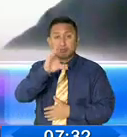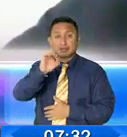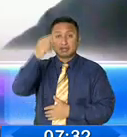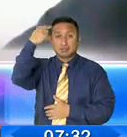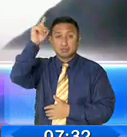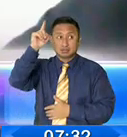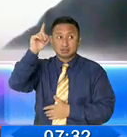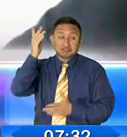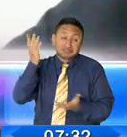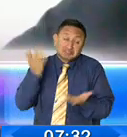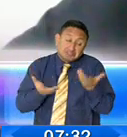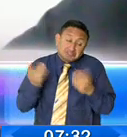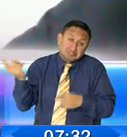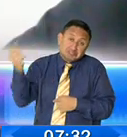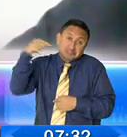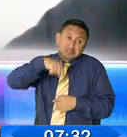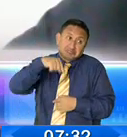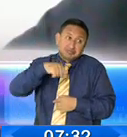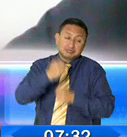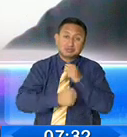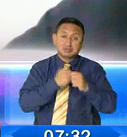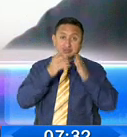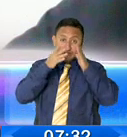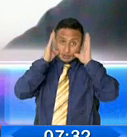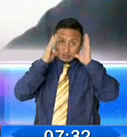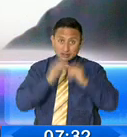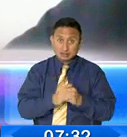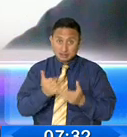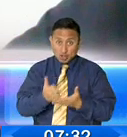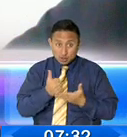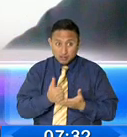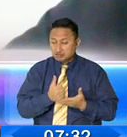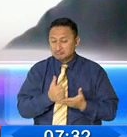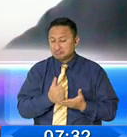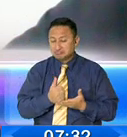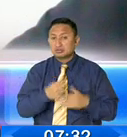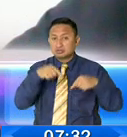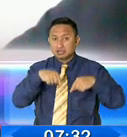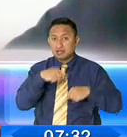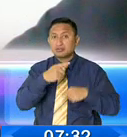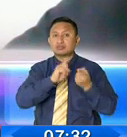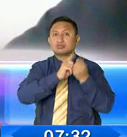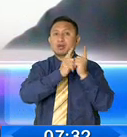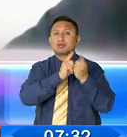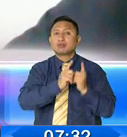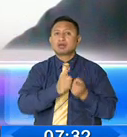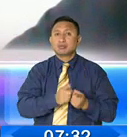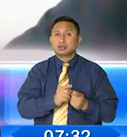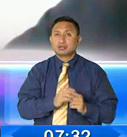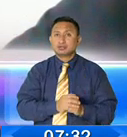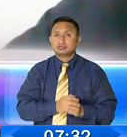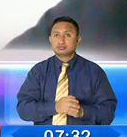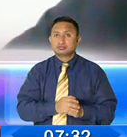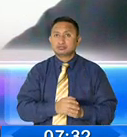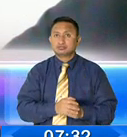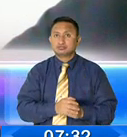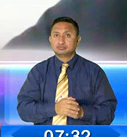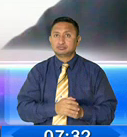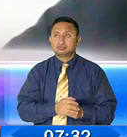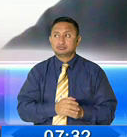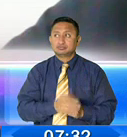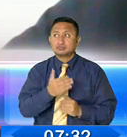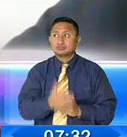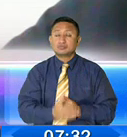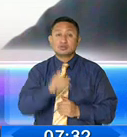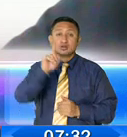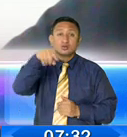llegan hasta finales de año, no nos servirían porque ya habría otras variantes que escapan. Entonces, el siguiente gobierno,